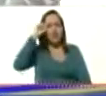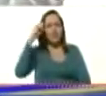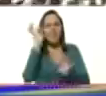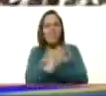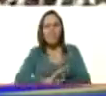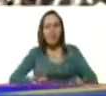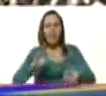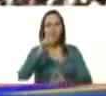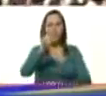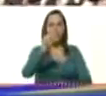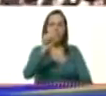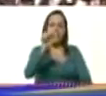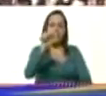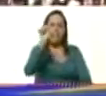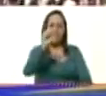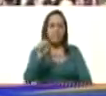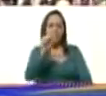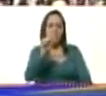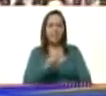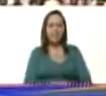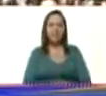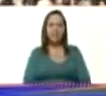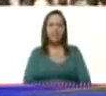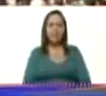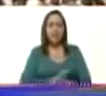Viasa. La mayoría.